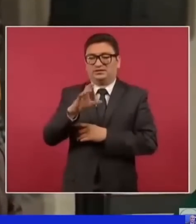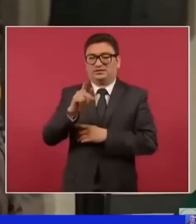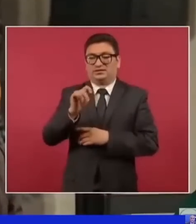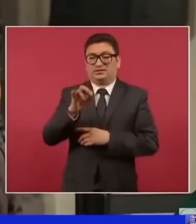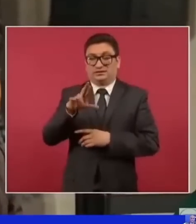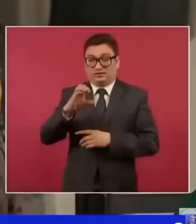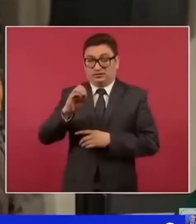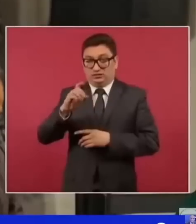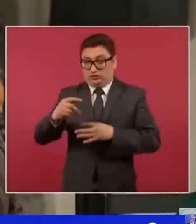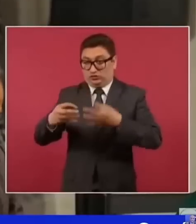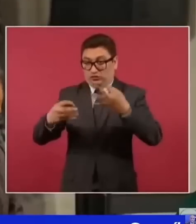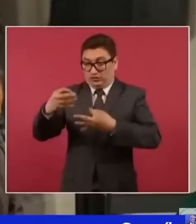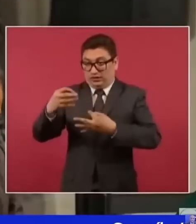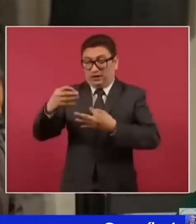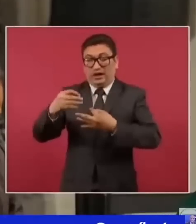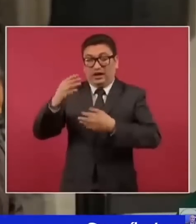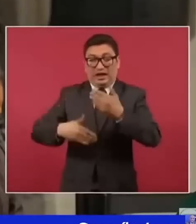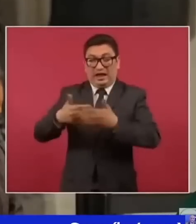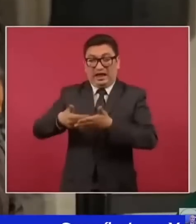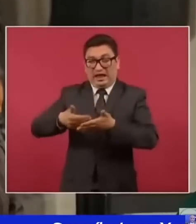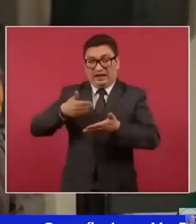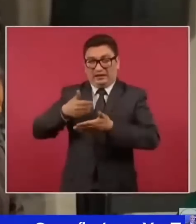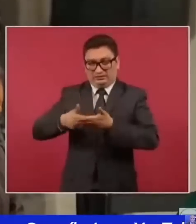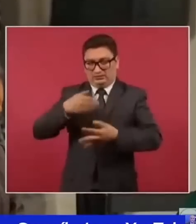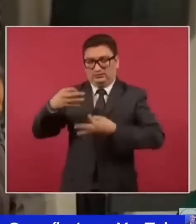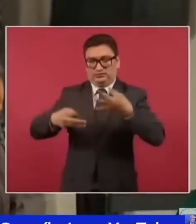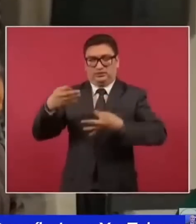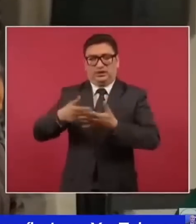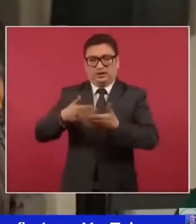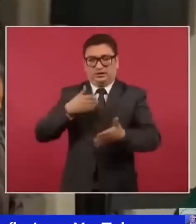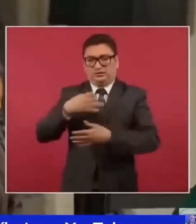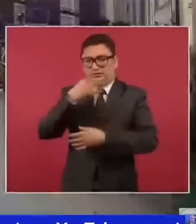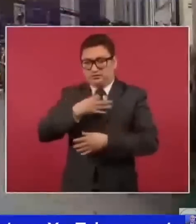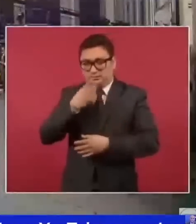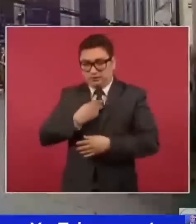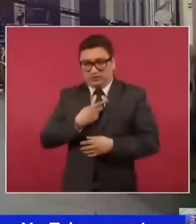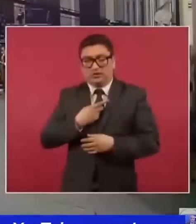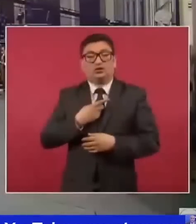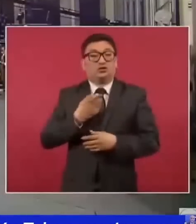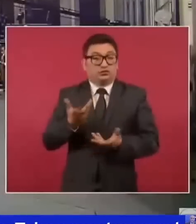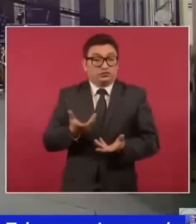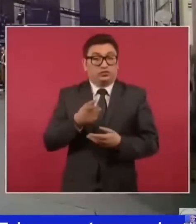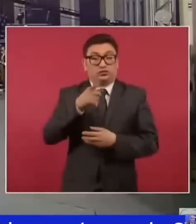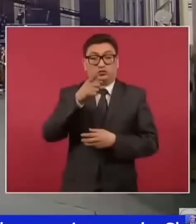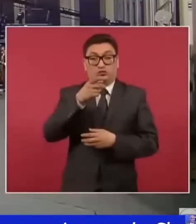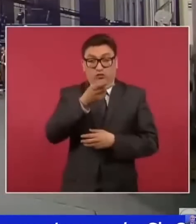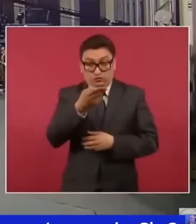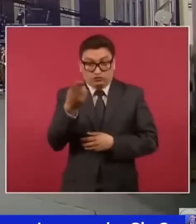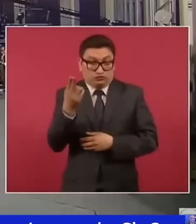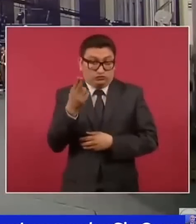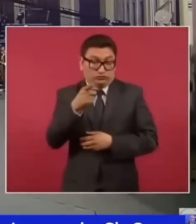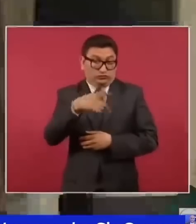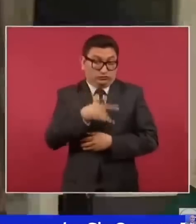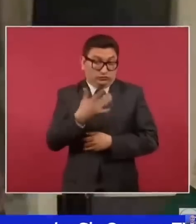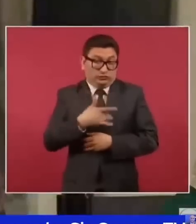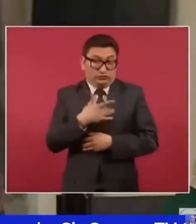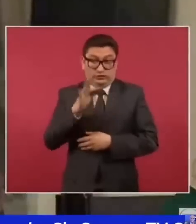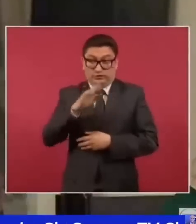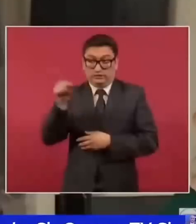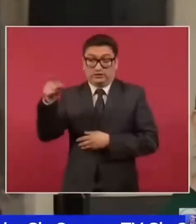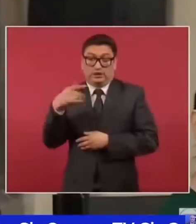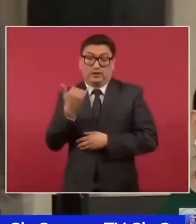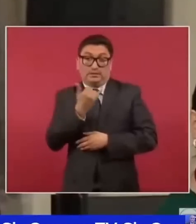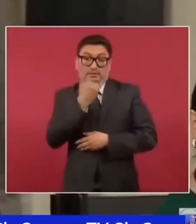terminara el juicio ahí en una de las audiencias, antes de que iniciaran las audiencias. ¿Sería suficiente para usted que se disculpara